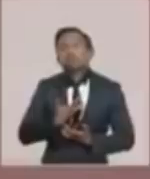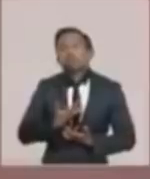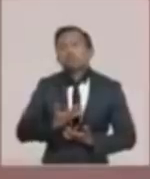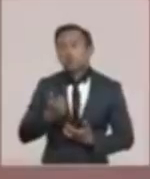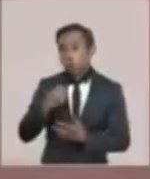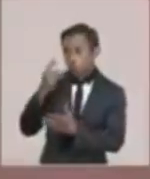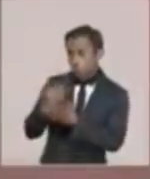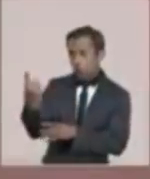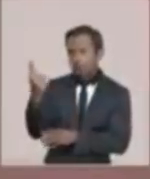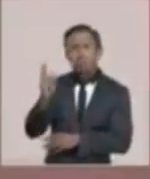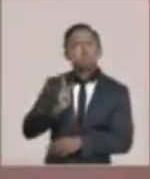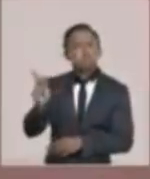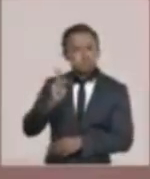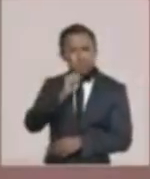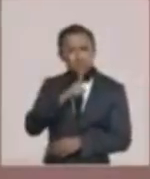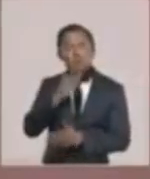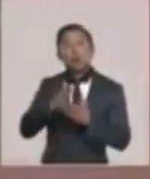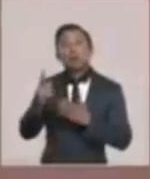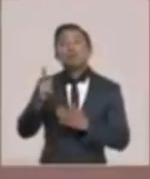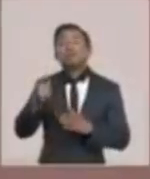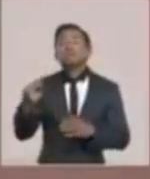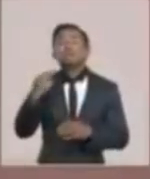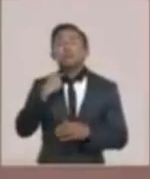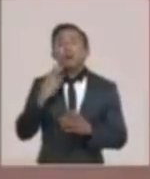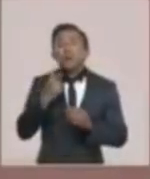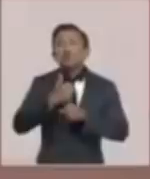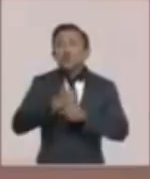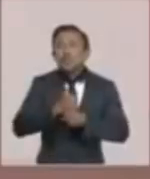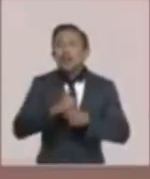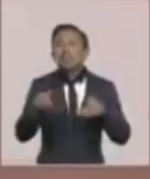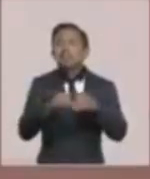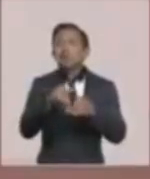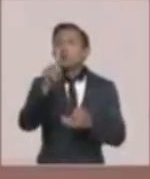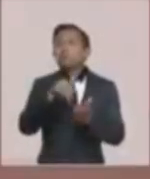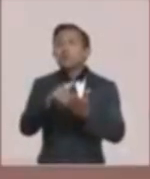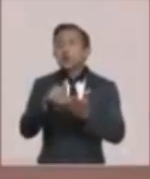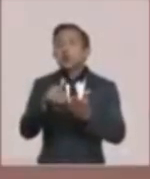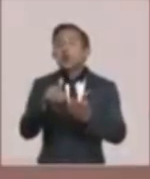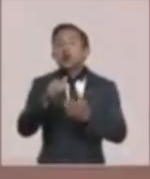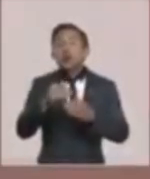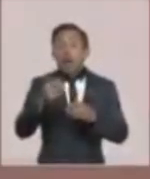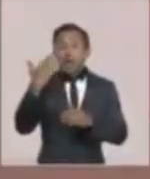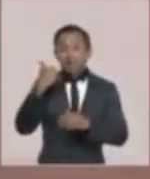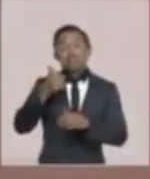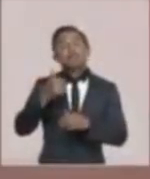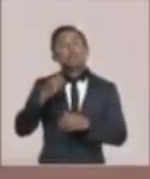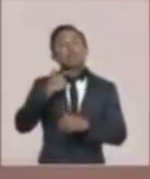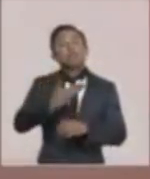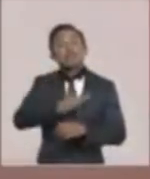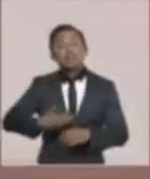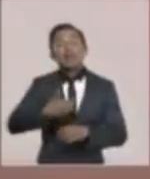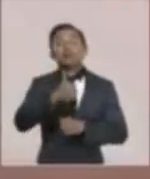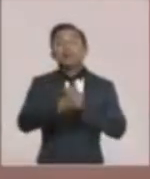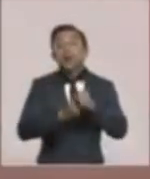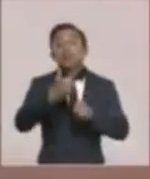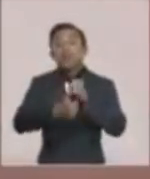de víctimas acumuladas solamente en los últimos 2 sexenios. No está funcionando la estrategia, la tenemos